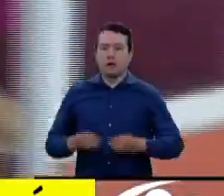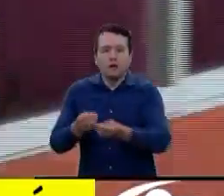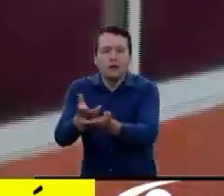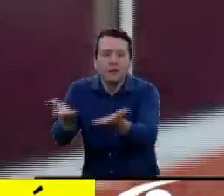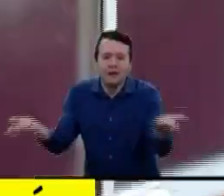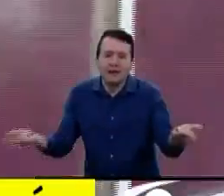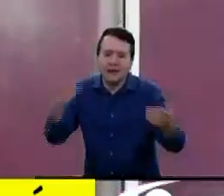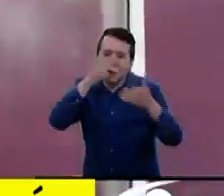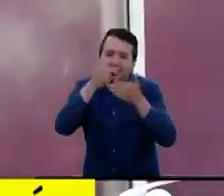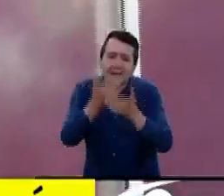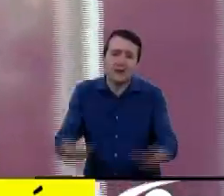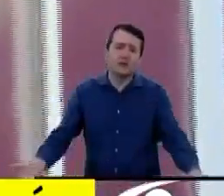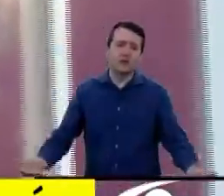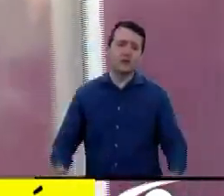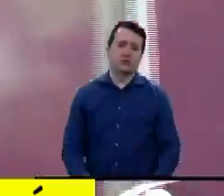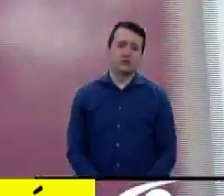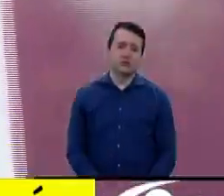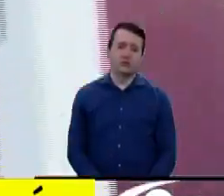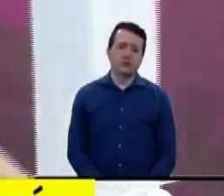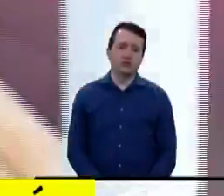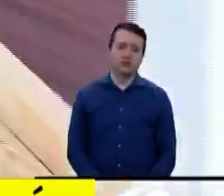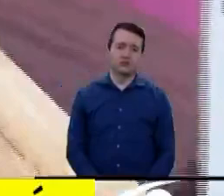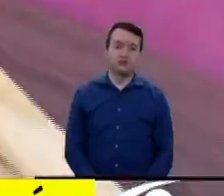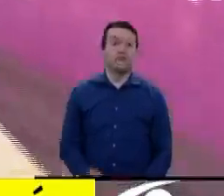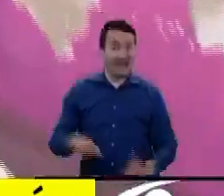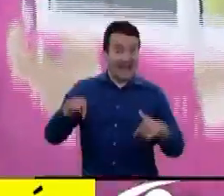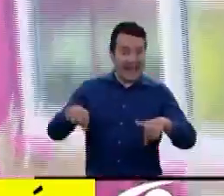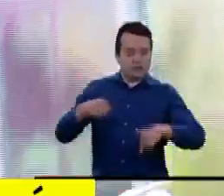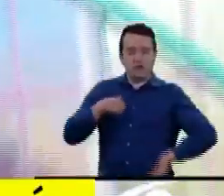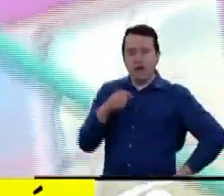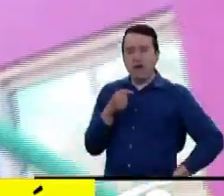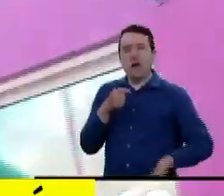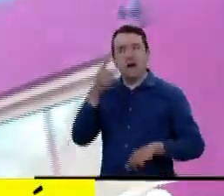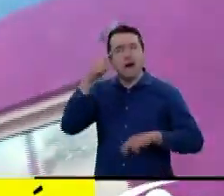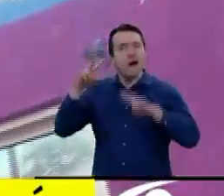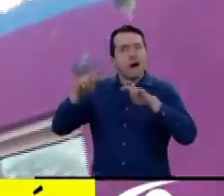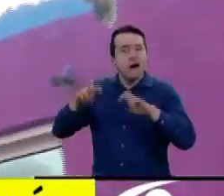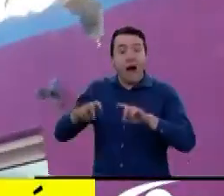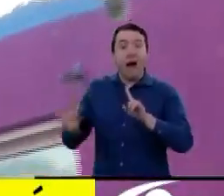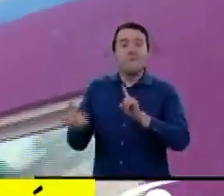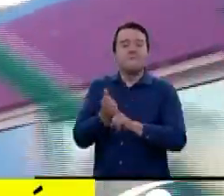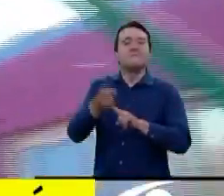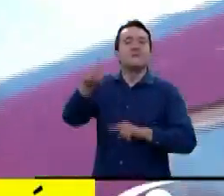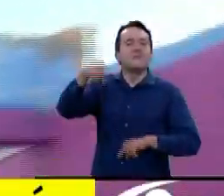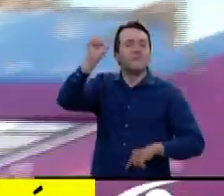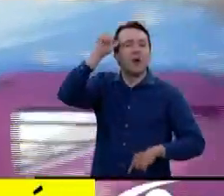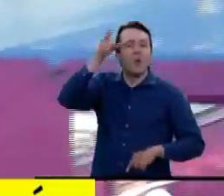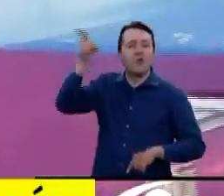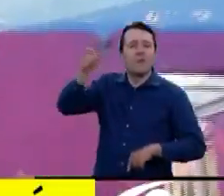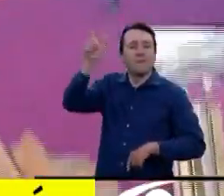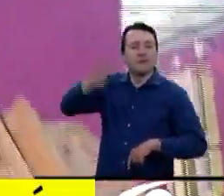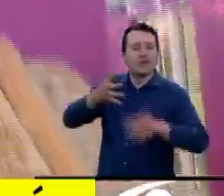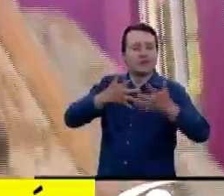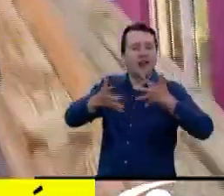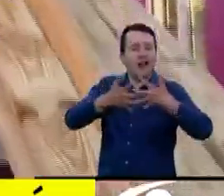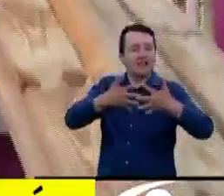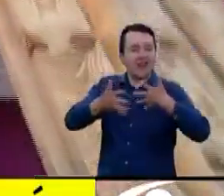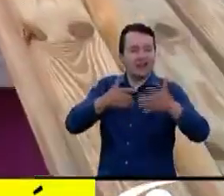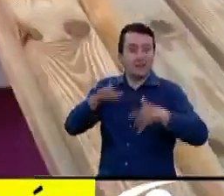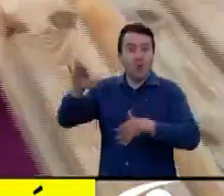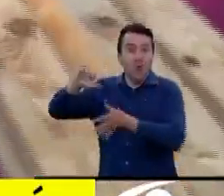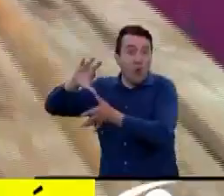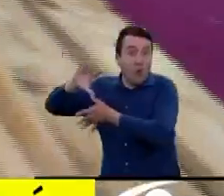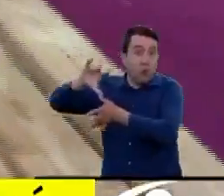niños de Colombia. Haciendo esta nota, también recordé a este sanandresano, quien después de los estragos del huracán Iota en